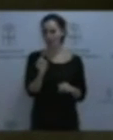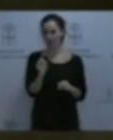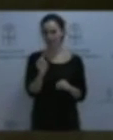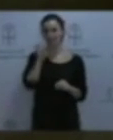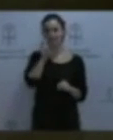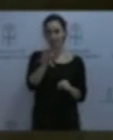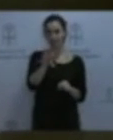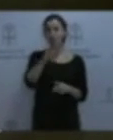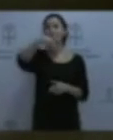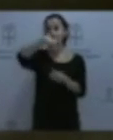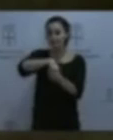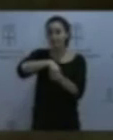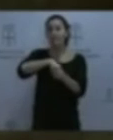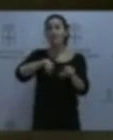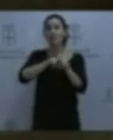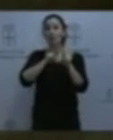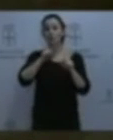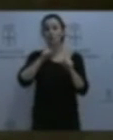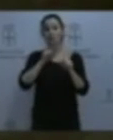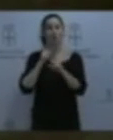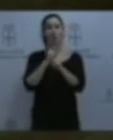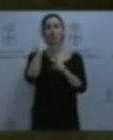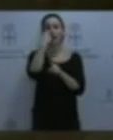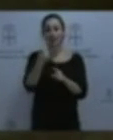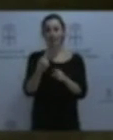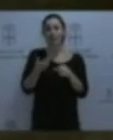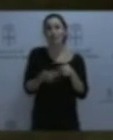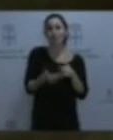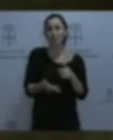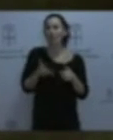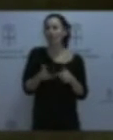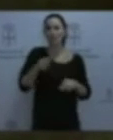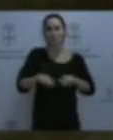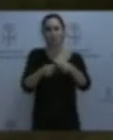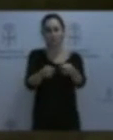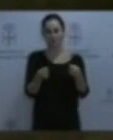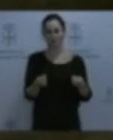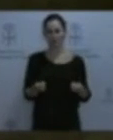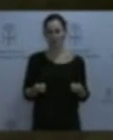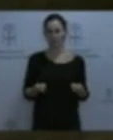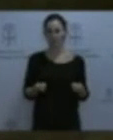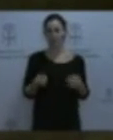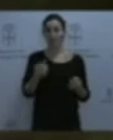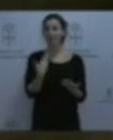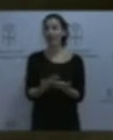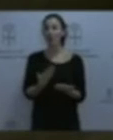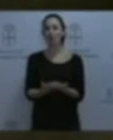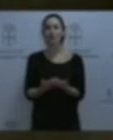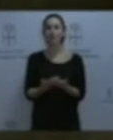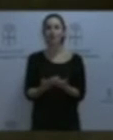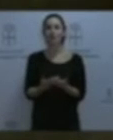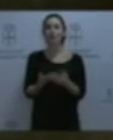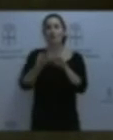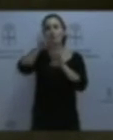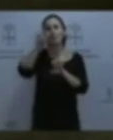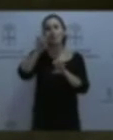Estado, incluidos la discriminación, la xenofobia y la vulneración sistemática de derechos. Es el argumento clásico del nacionalismo